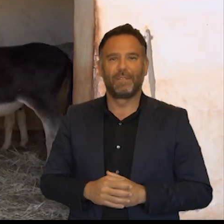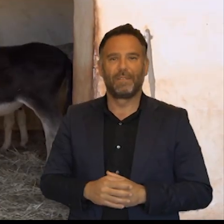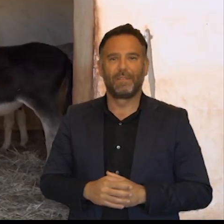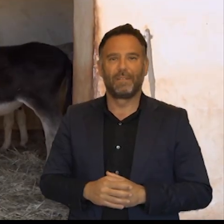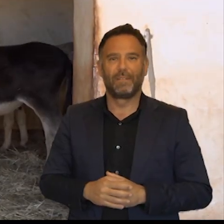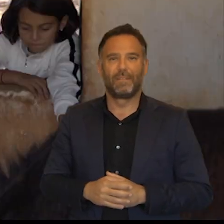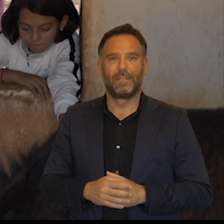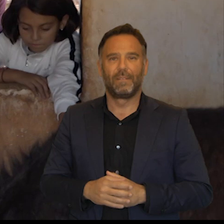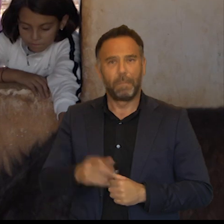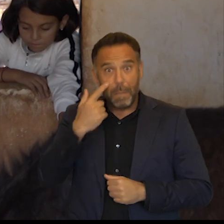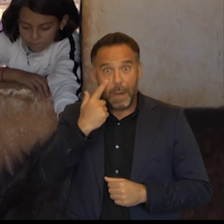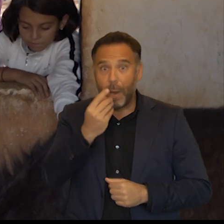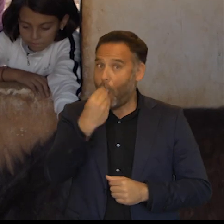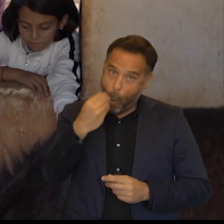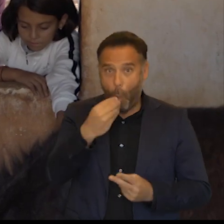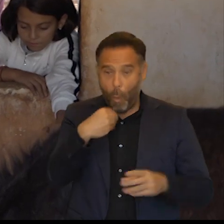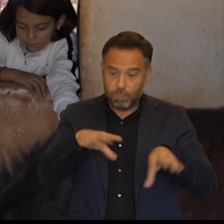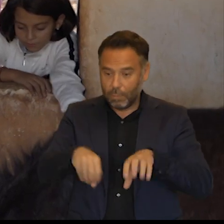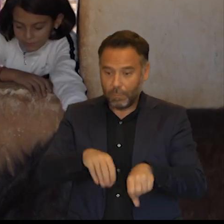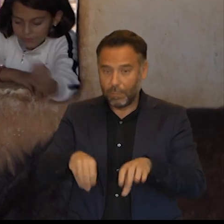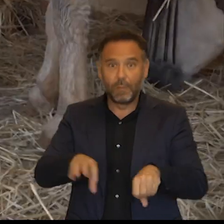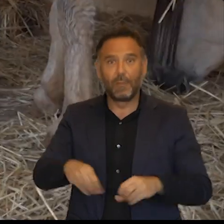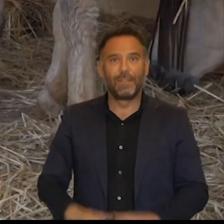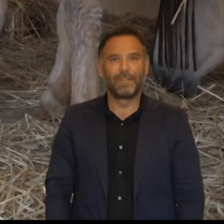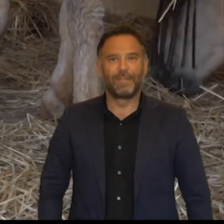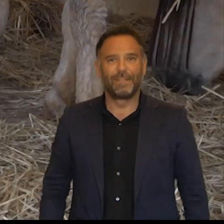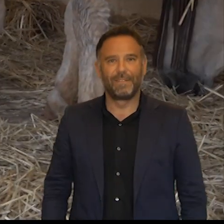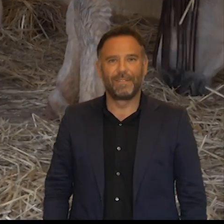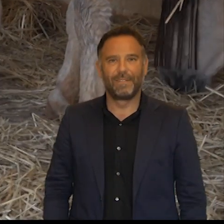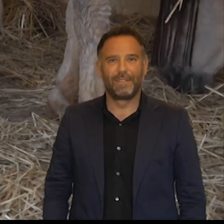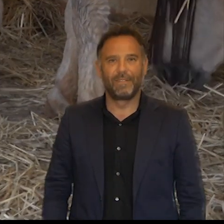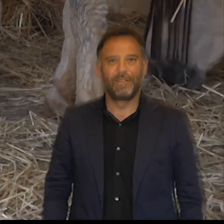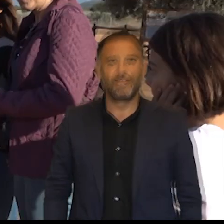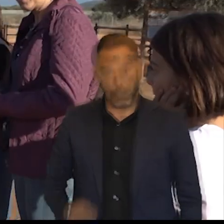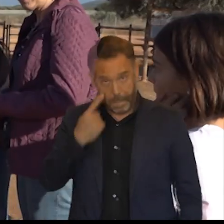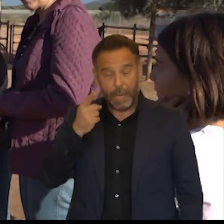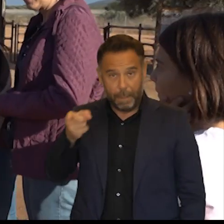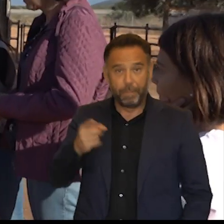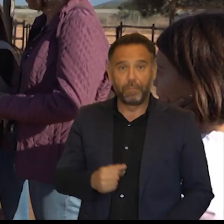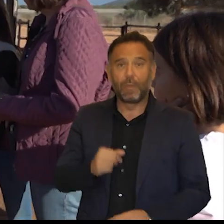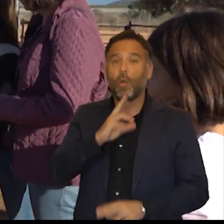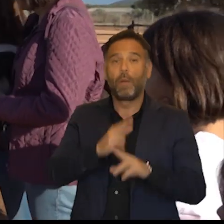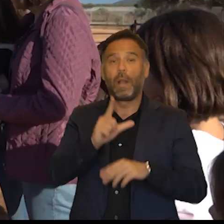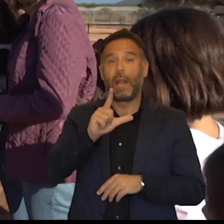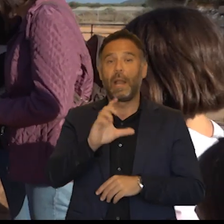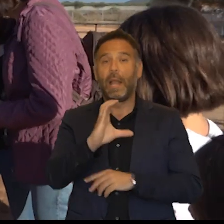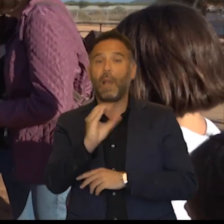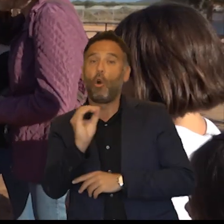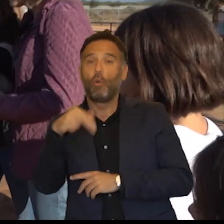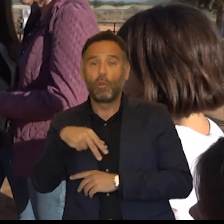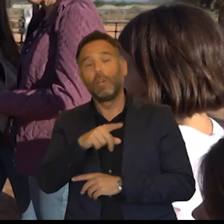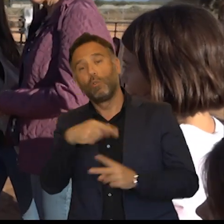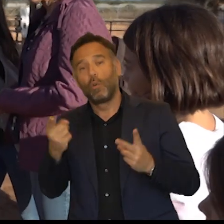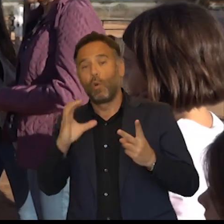anda. Mira, mira cómo comen, ¿verdad? ¡Ay, por favor! Pues mira, aquí tenemos a León,